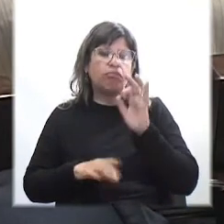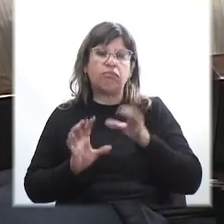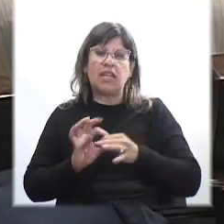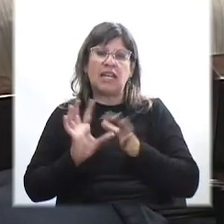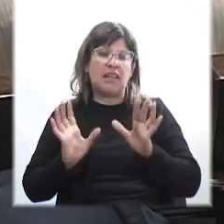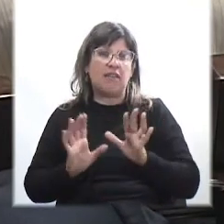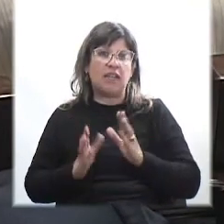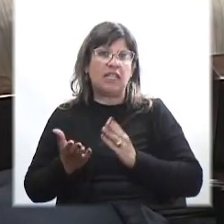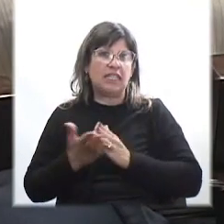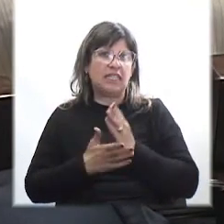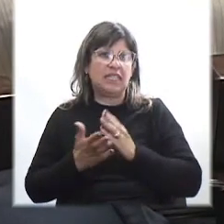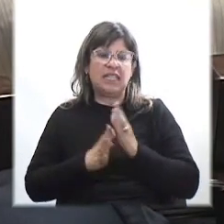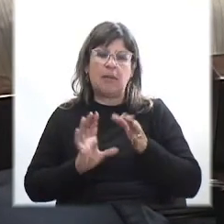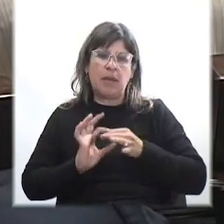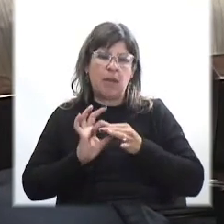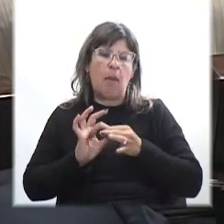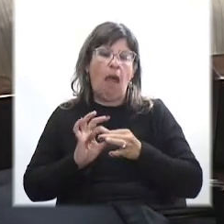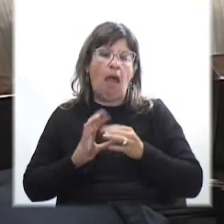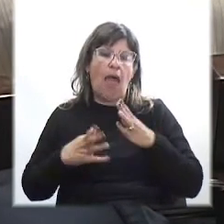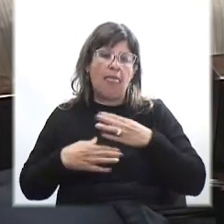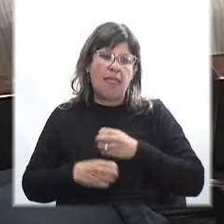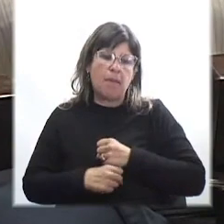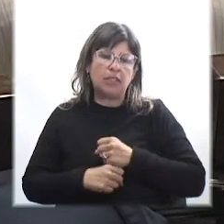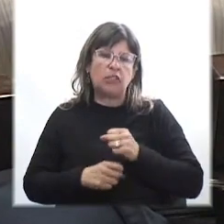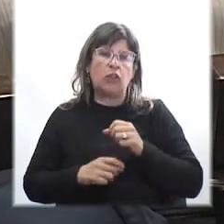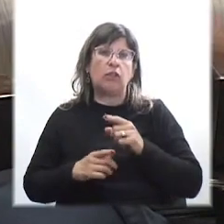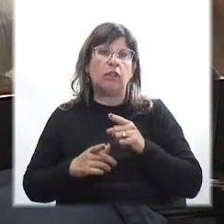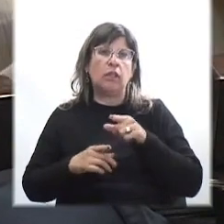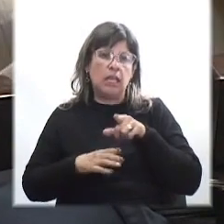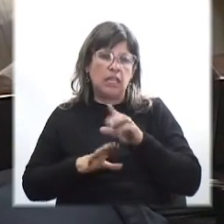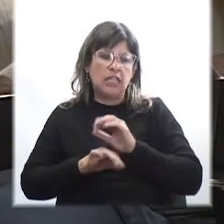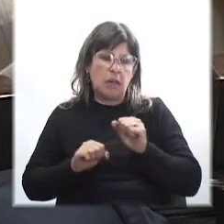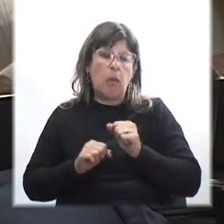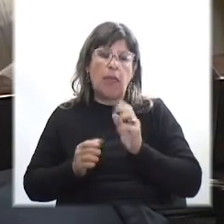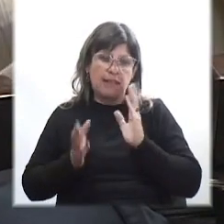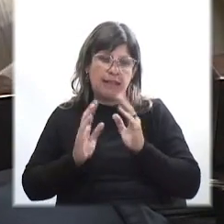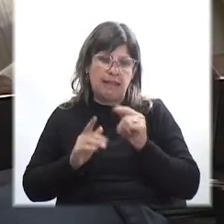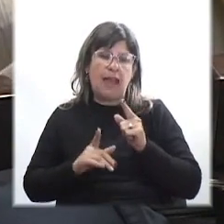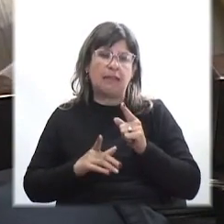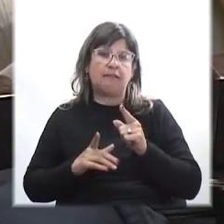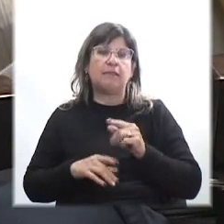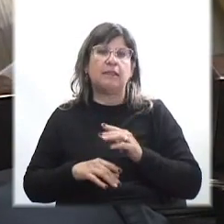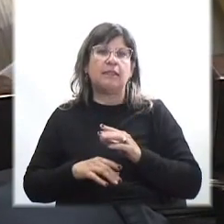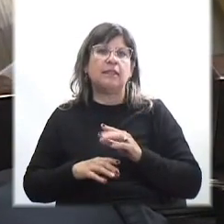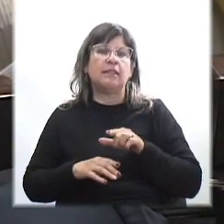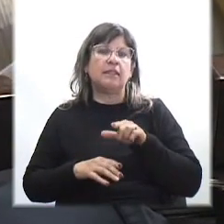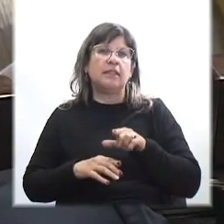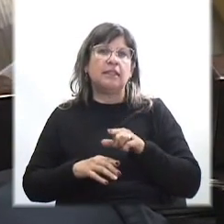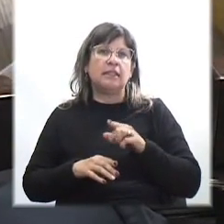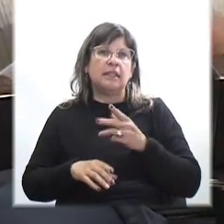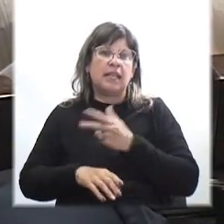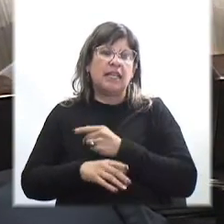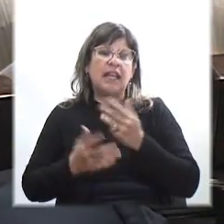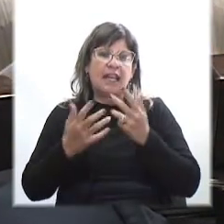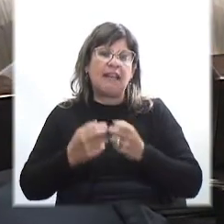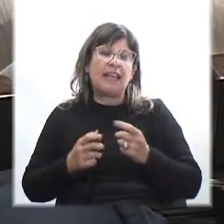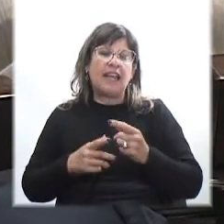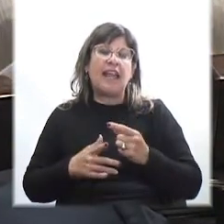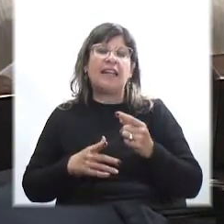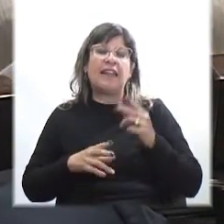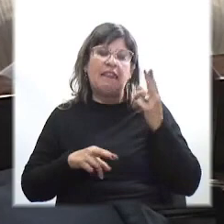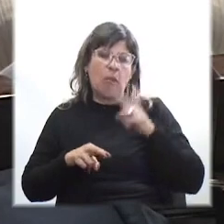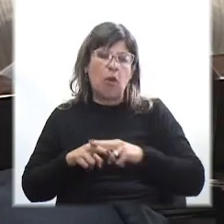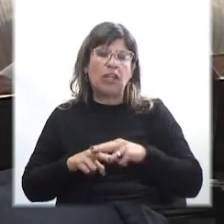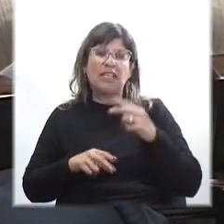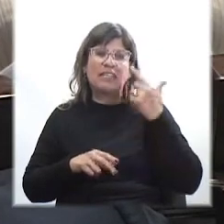libre. Siempre va ligada a la depresión y la depresión puede tratarse. La eutanasia se basa en el deseo de morir, un deseo suicida,